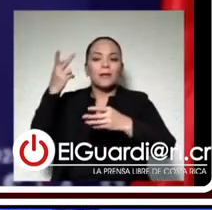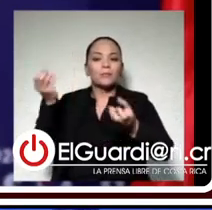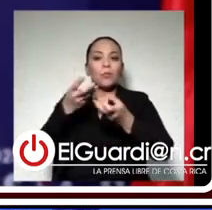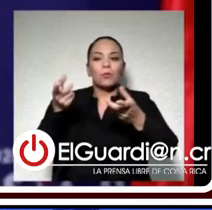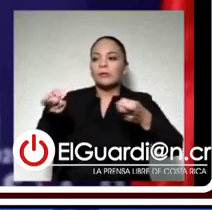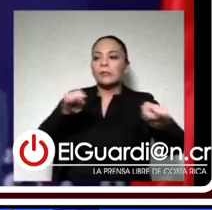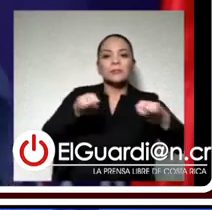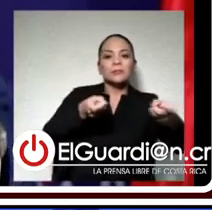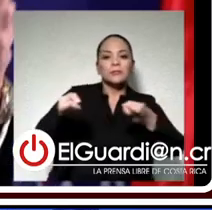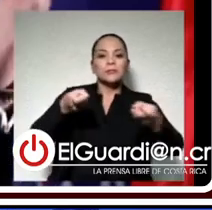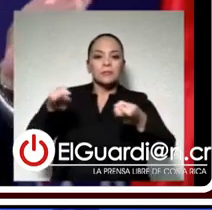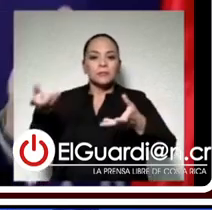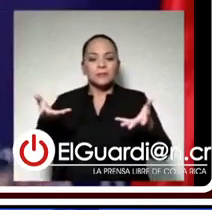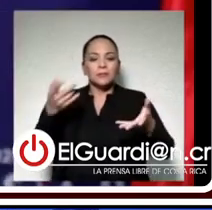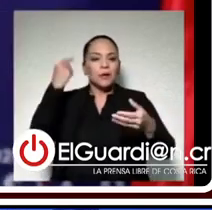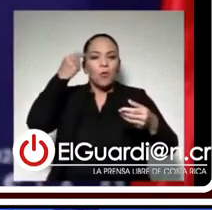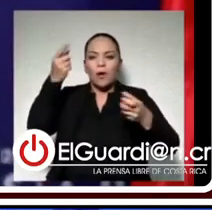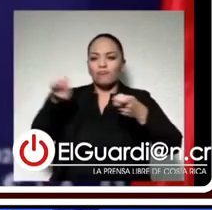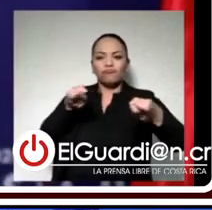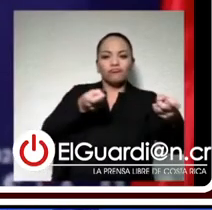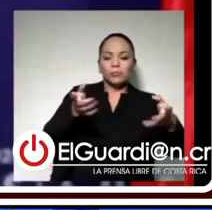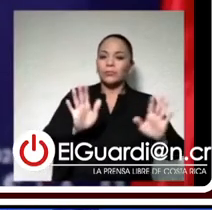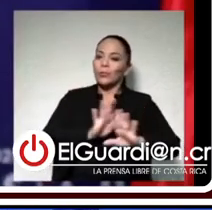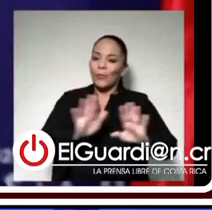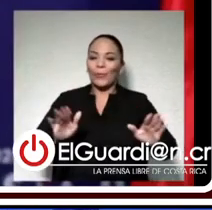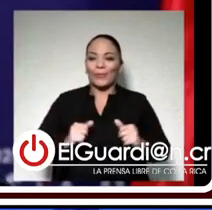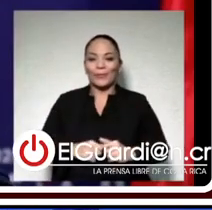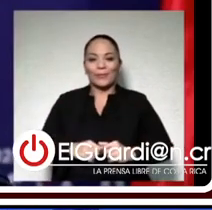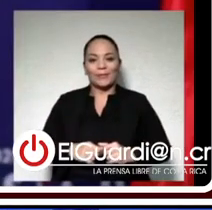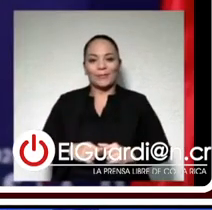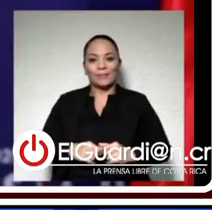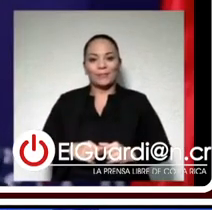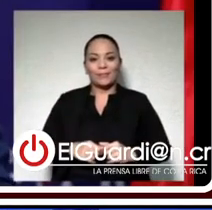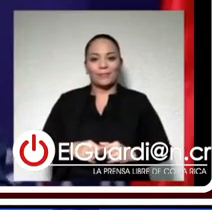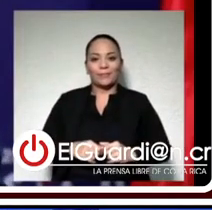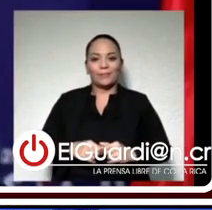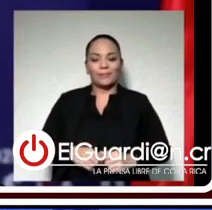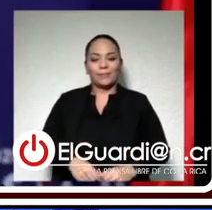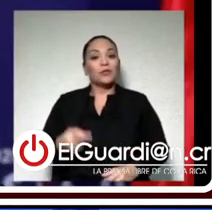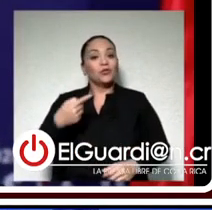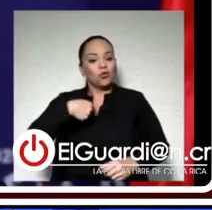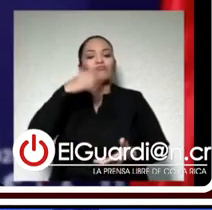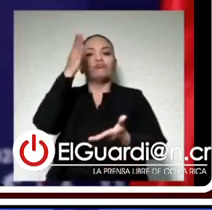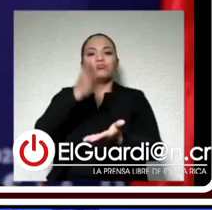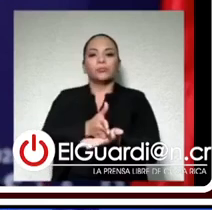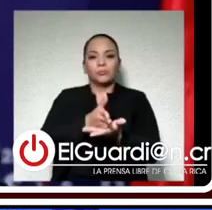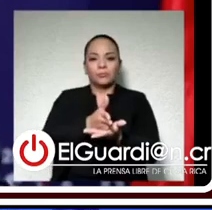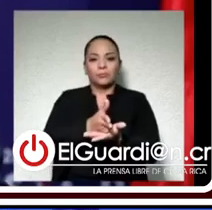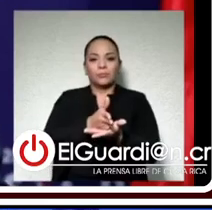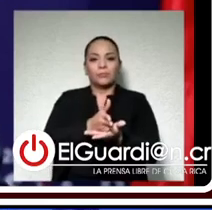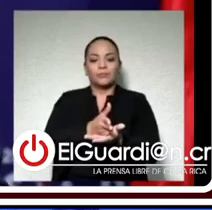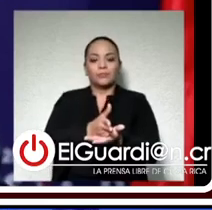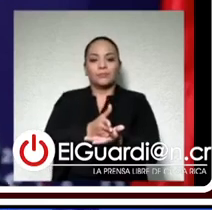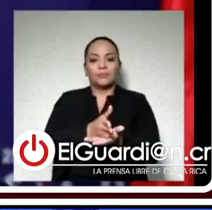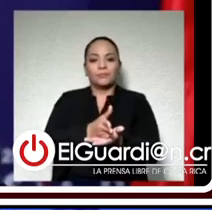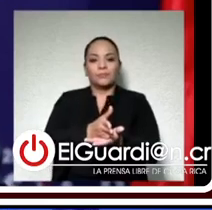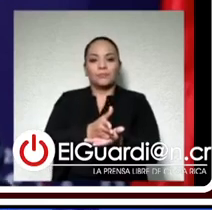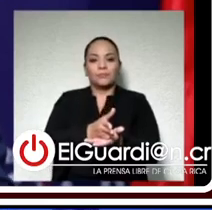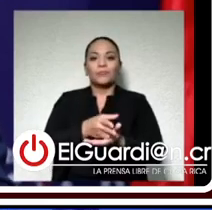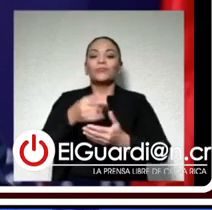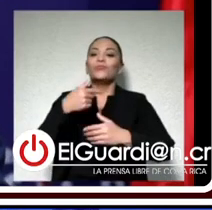sobre políticos, entre otras cosas. Eso es lo que yo estoy haciendo. Yo estoy prendiendo la